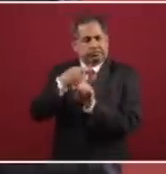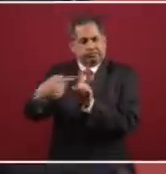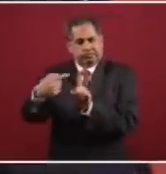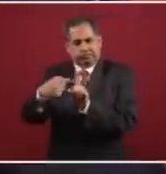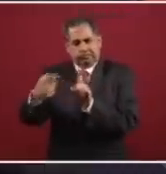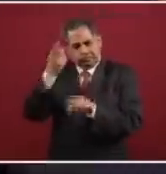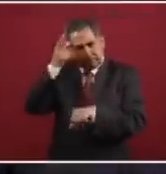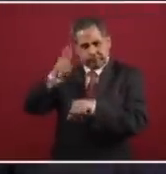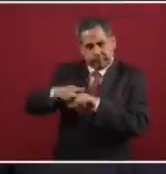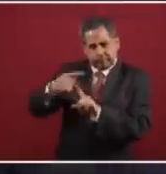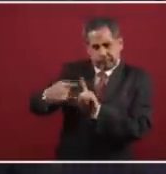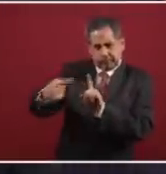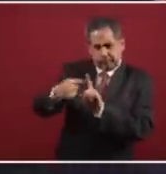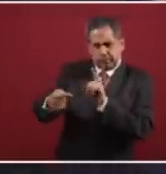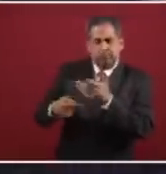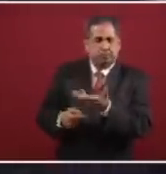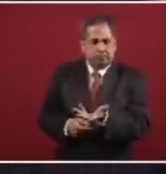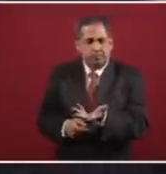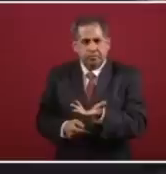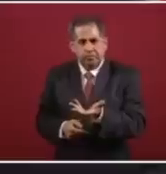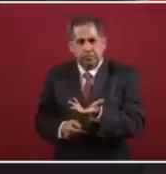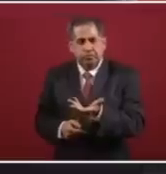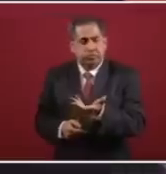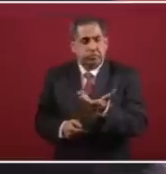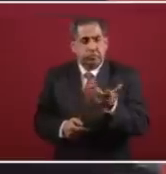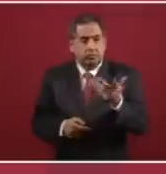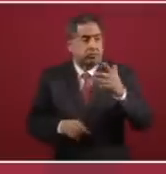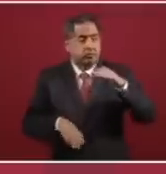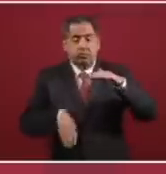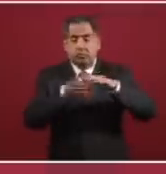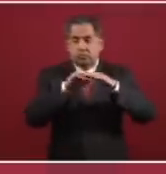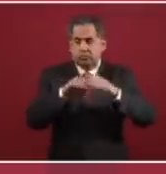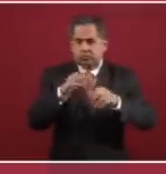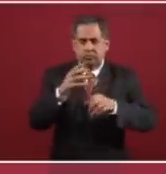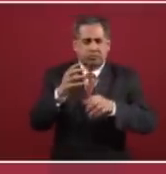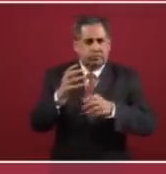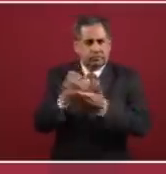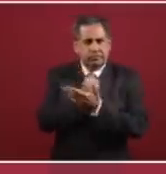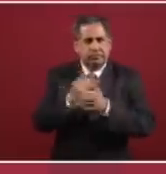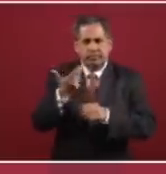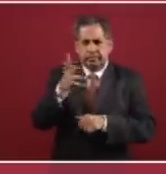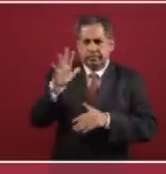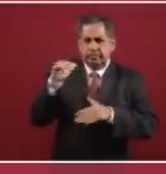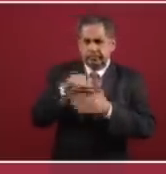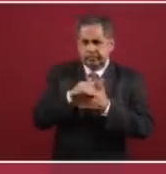hizo es que el que gana hasta 10 mil